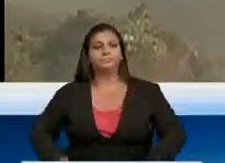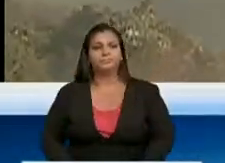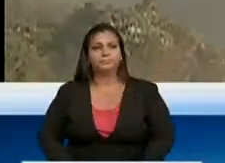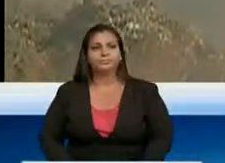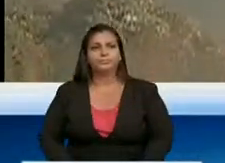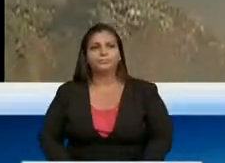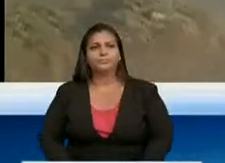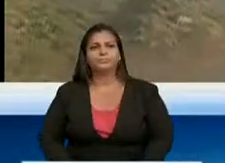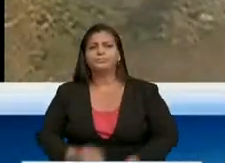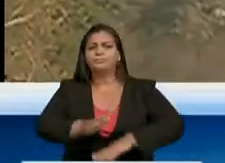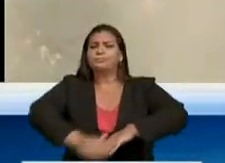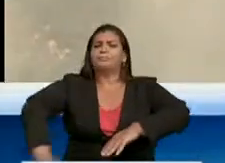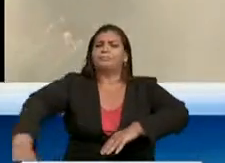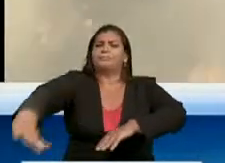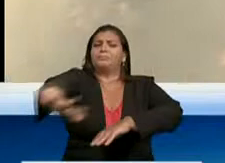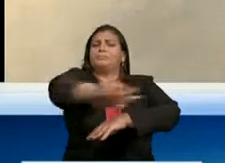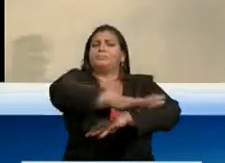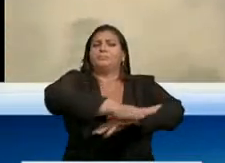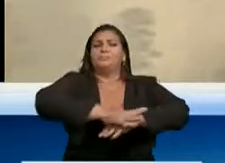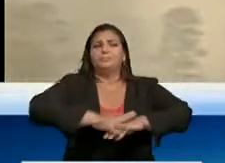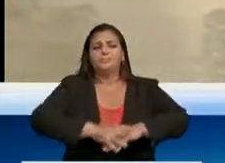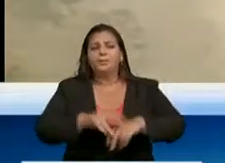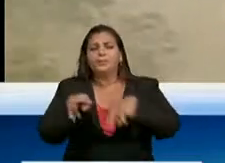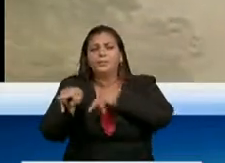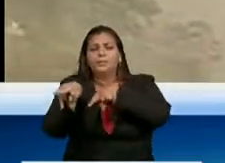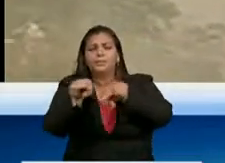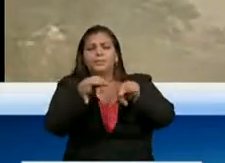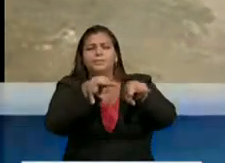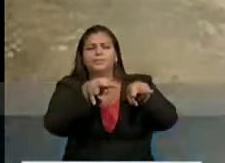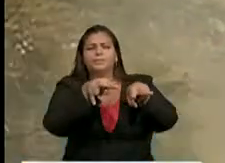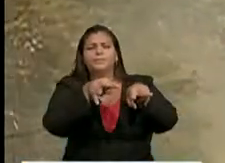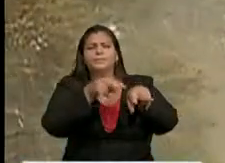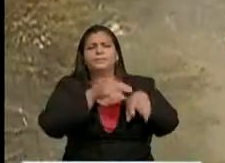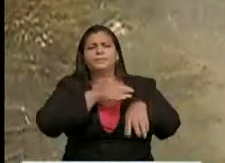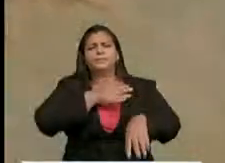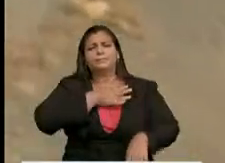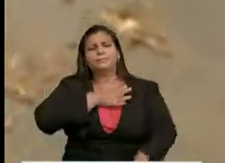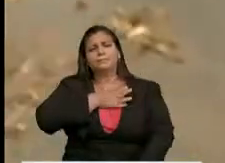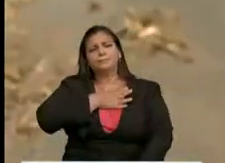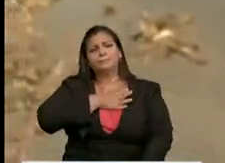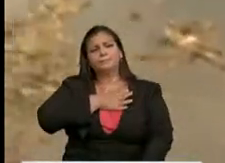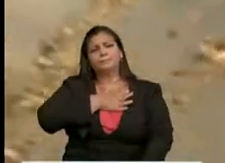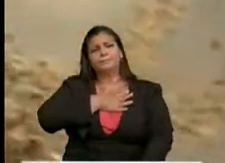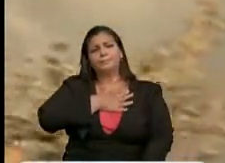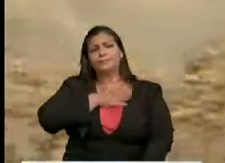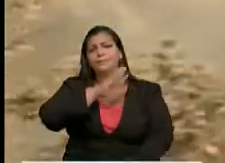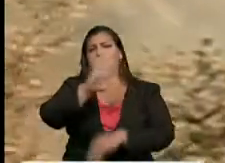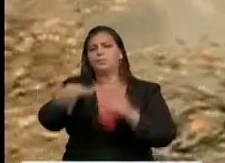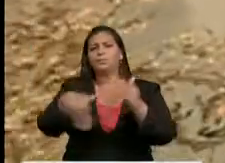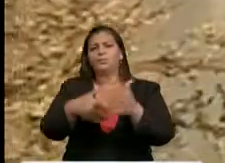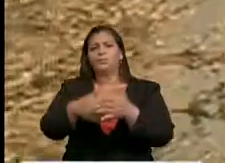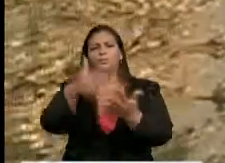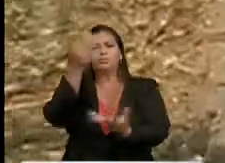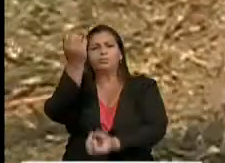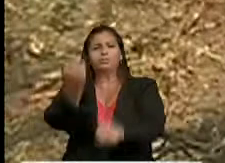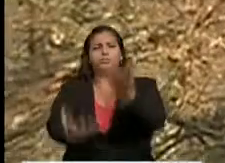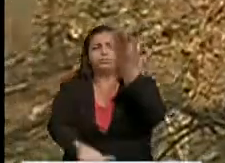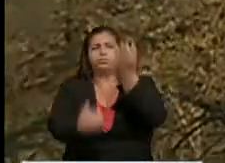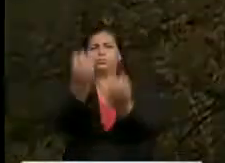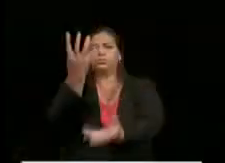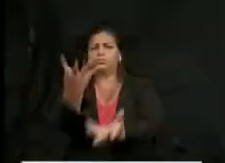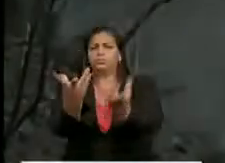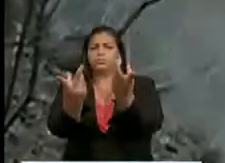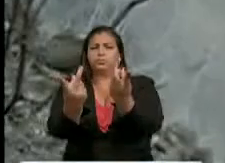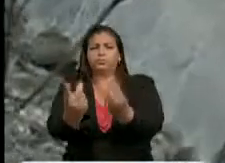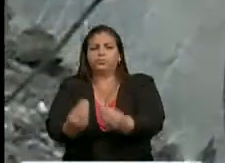Son cientos de hectáreas las afectadas. Solo basta mirar al Cerro Auqui para contemplar la vegetación calcinada. En Quito, con imágenes de